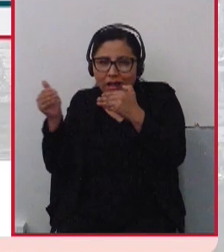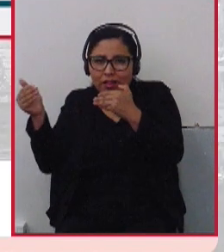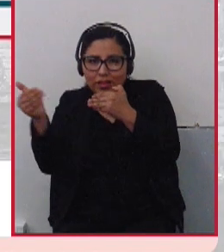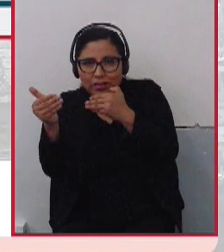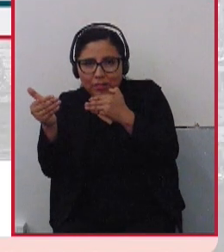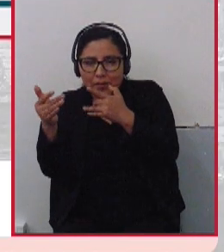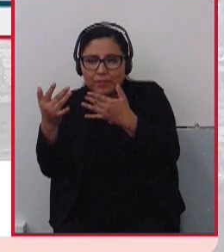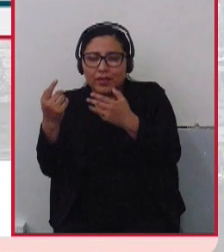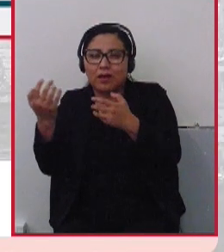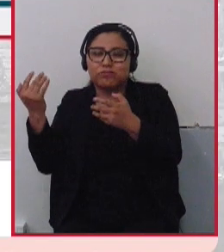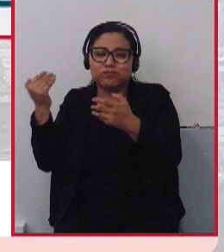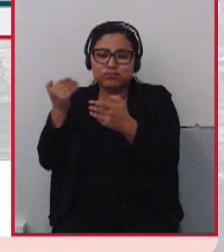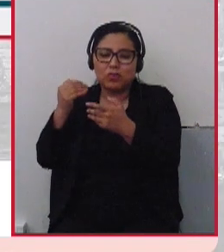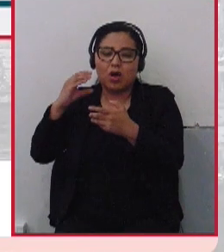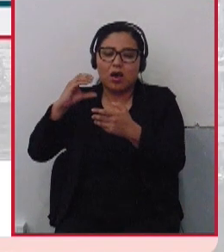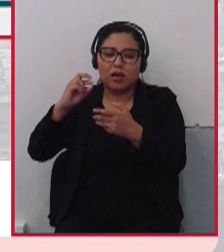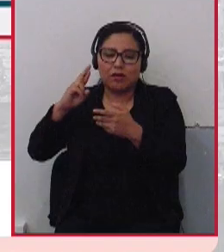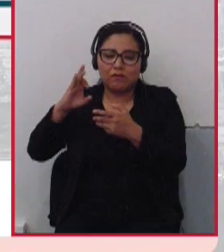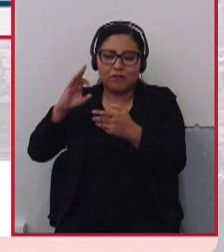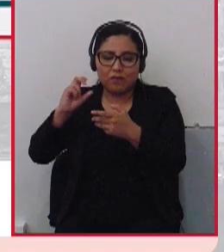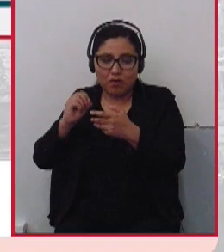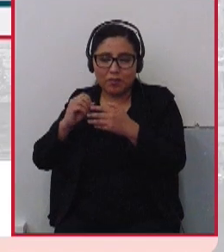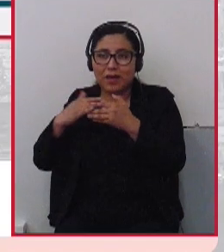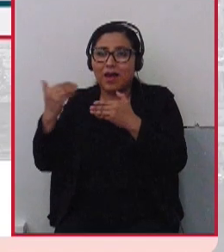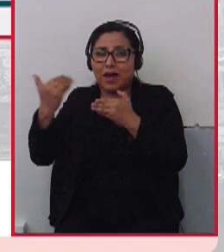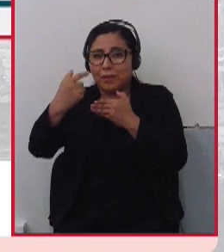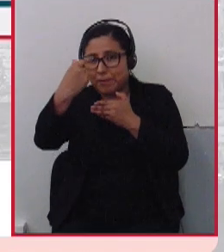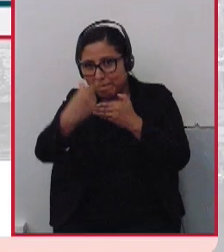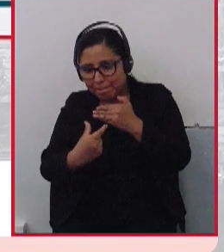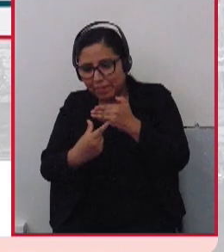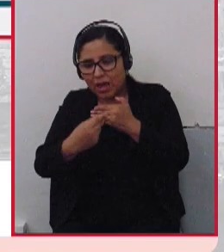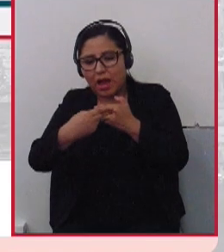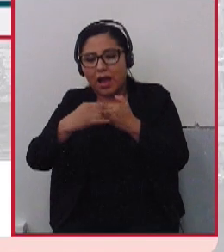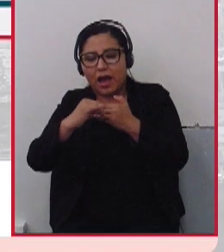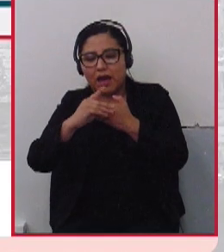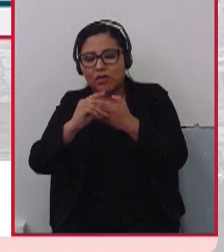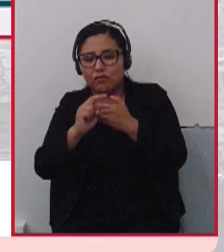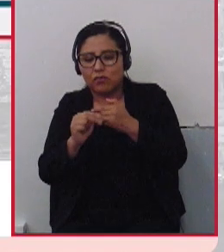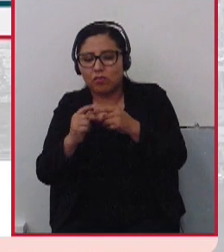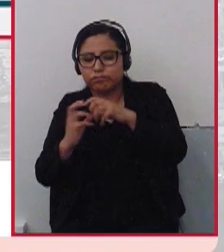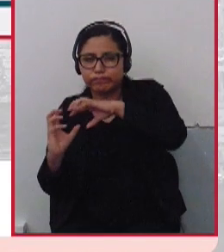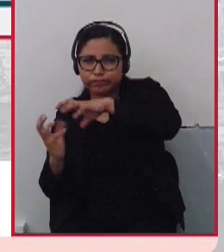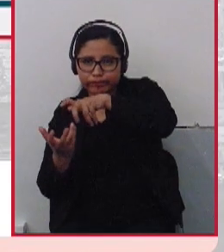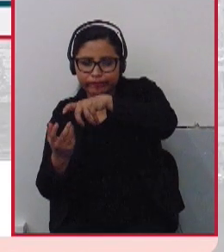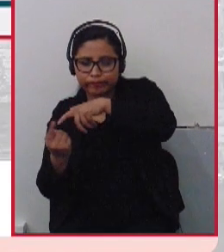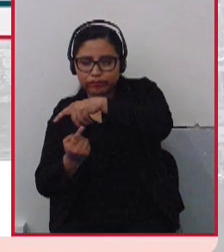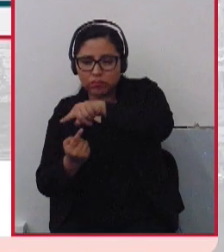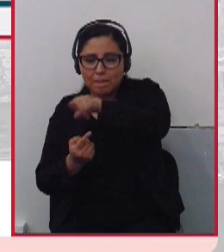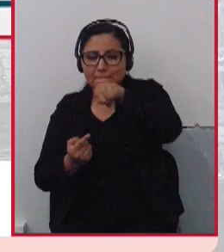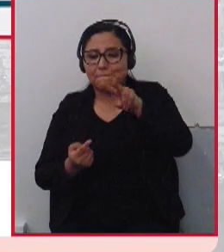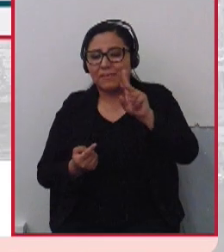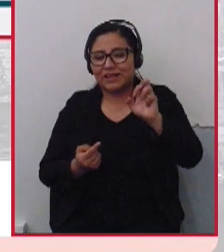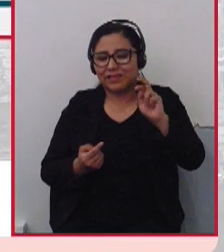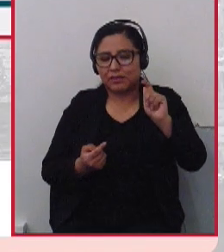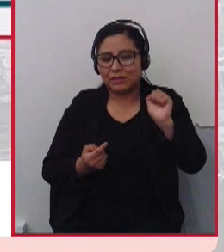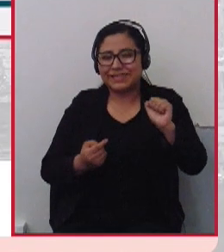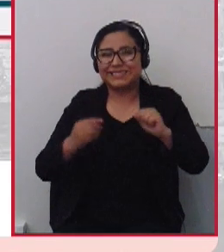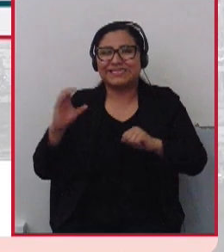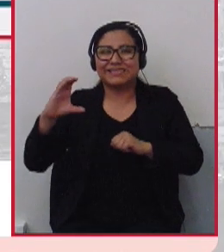están los cross flow, en la parte de acá está nuestro hydroflow, por acá tengo los vertimills, nuestros